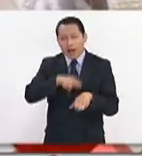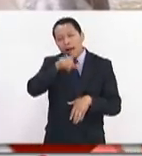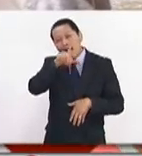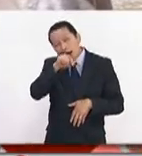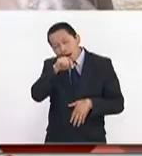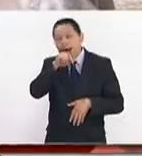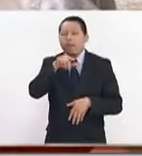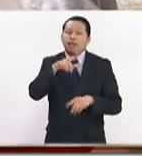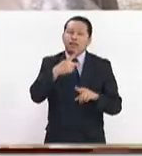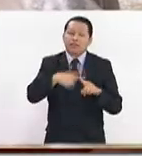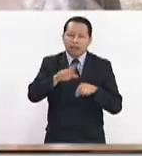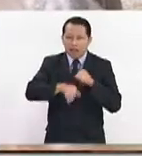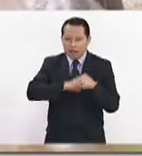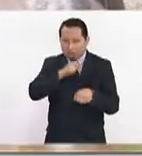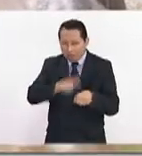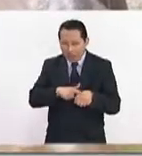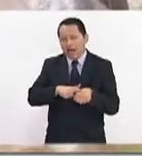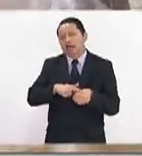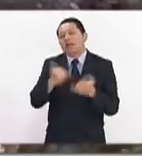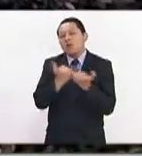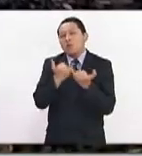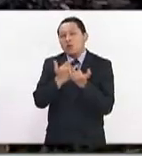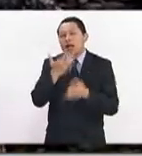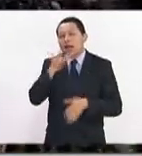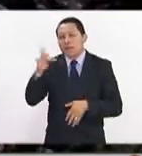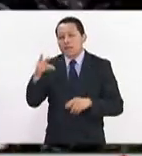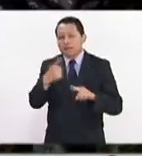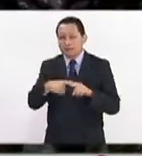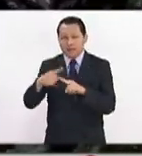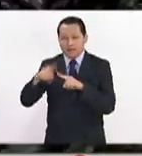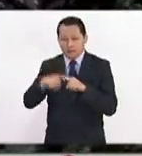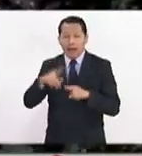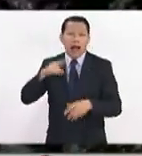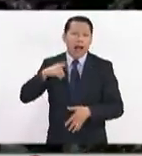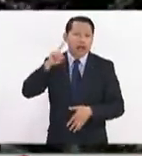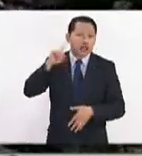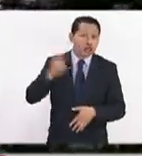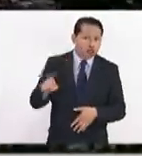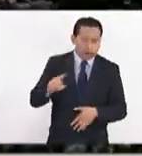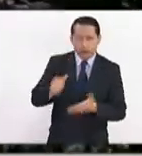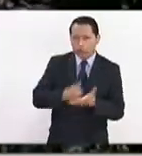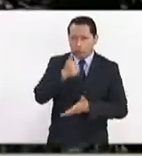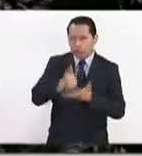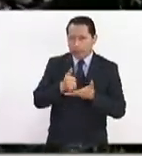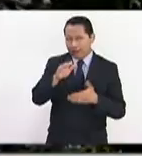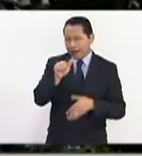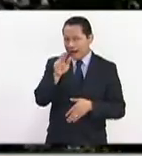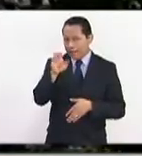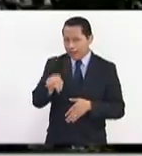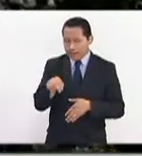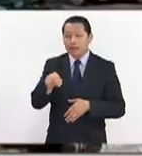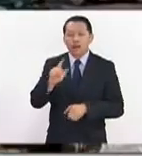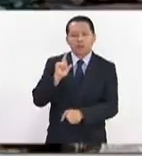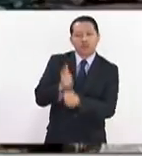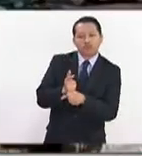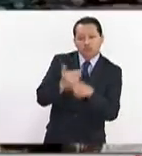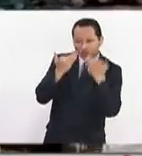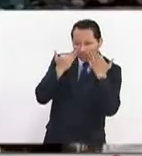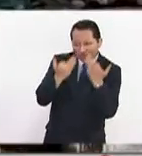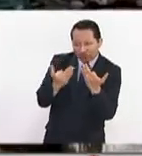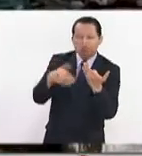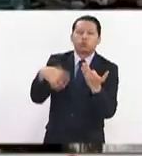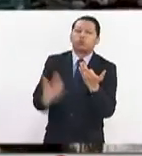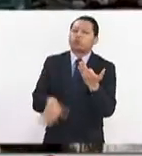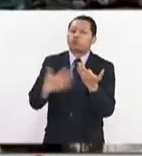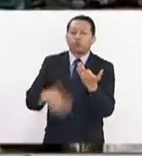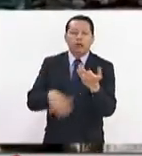mamíferos y reptiles, al Centro de Convivencia Infantil y Zoológico de Ciudad del Carmen, luego de constatar el deteriorado